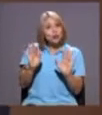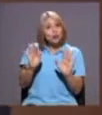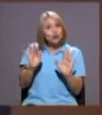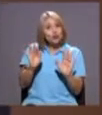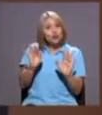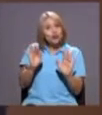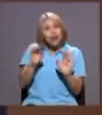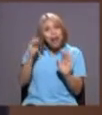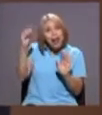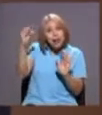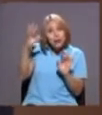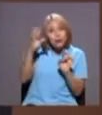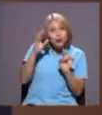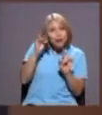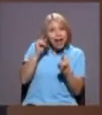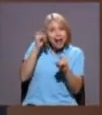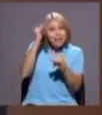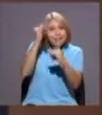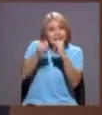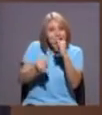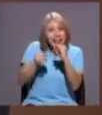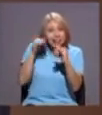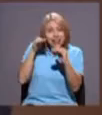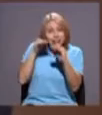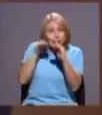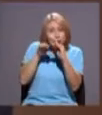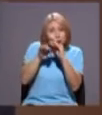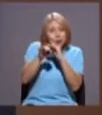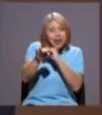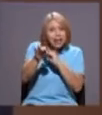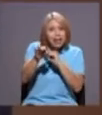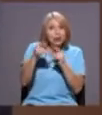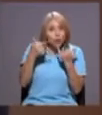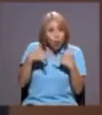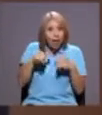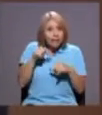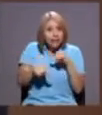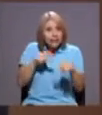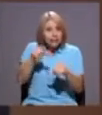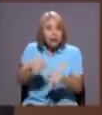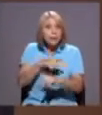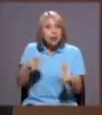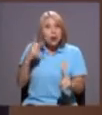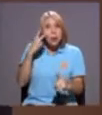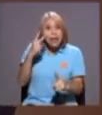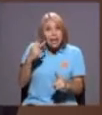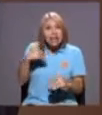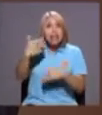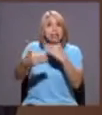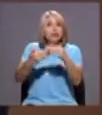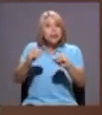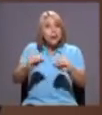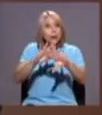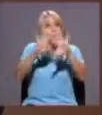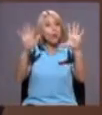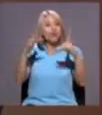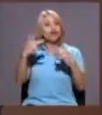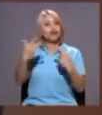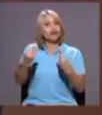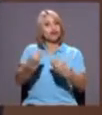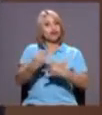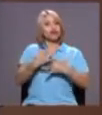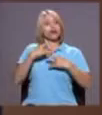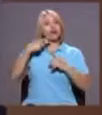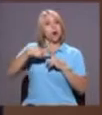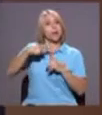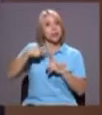pero ver la luz al final del túnel ya es un avance muy significativo, que nos genera un optimismo que en el